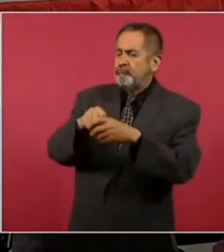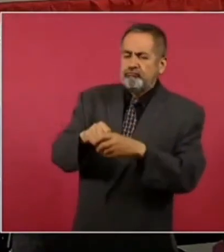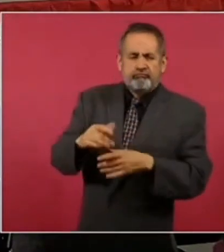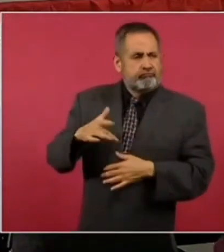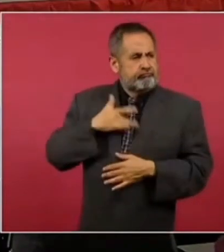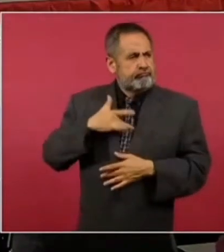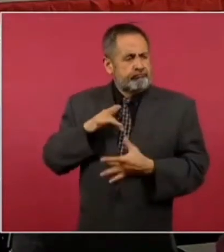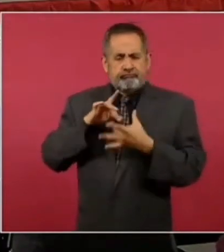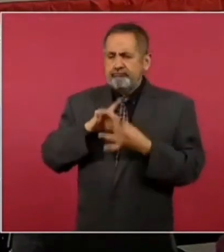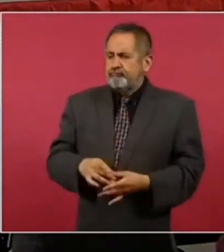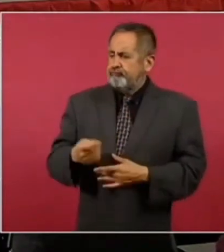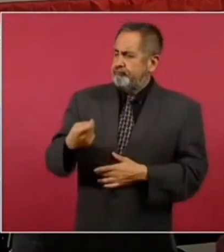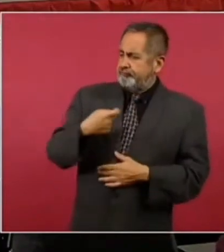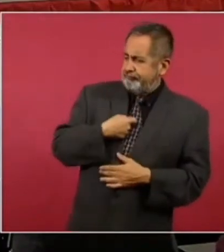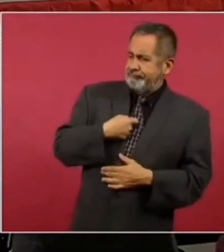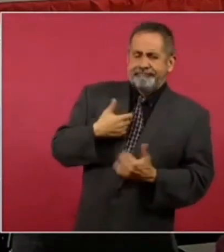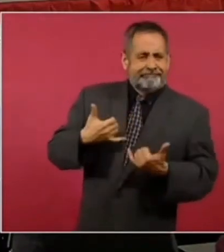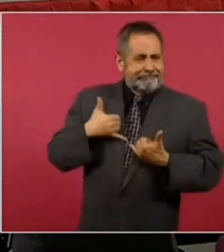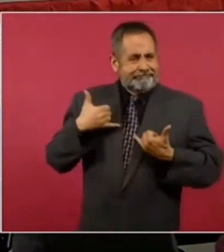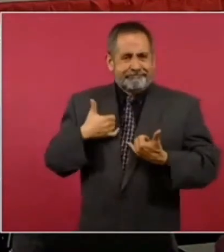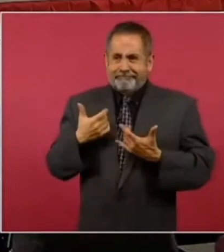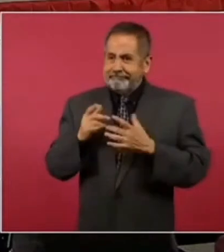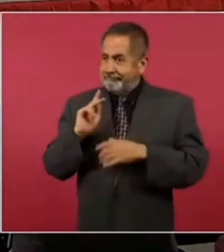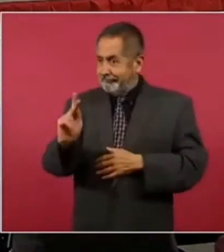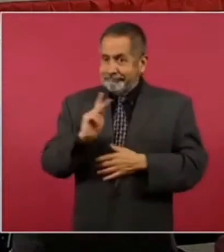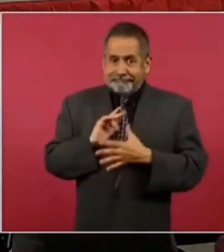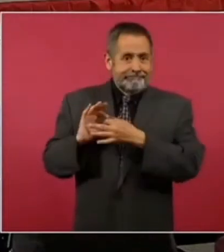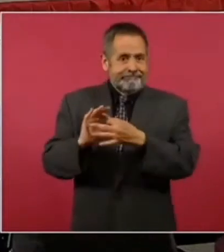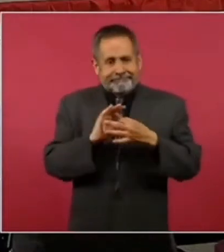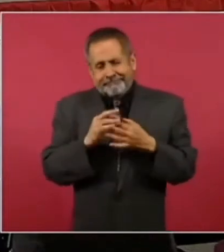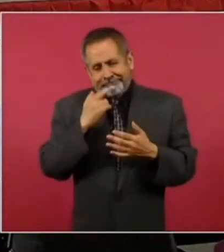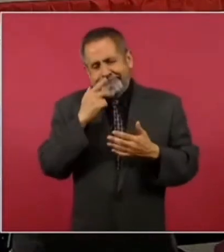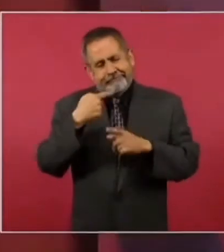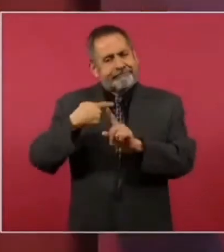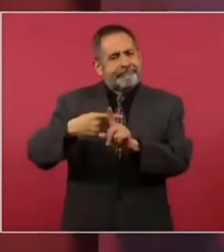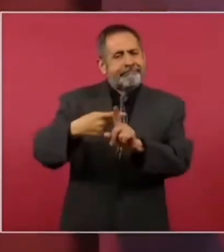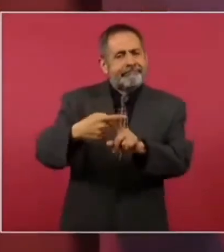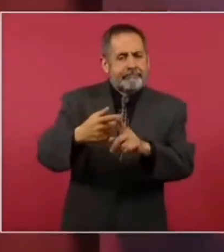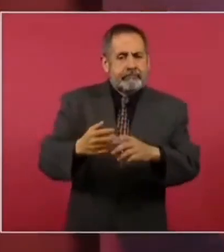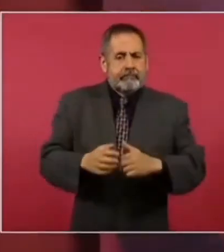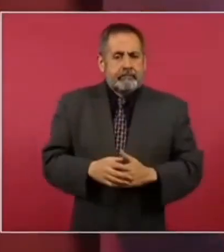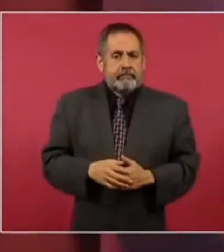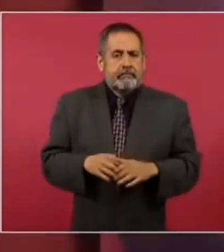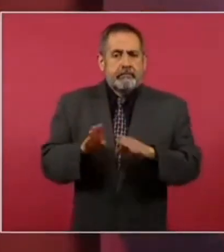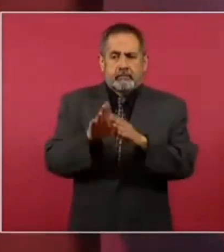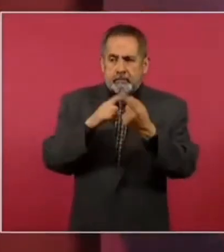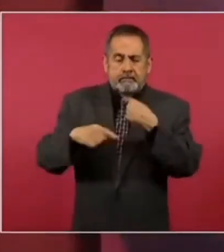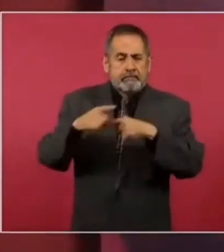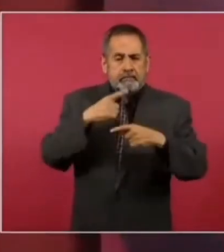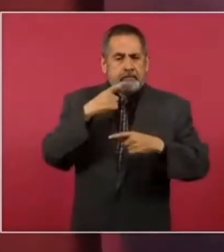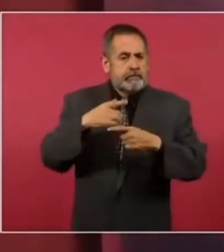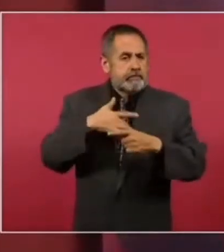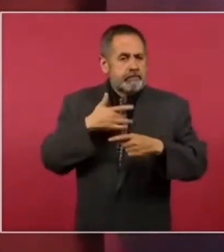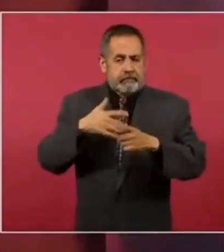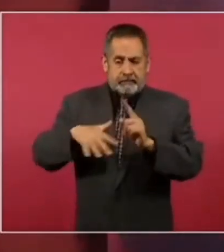sienta incluida las personas jóvenes. Ahora, aspectos sociales es la disponibilidad de entornos